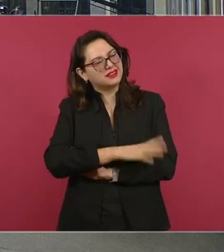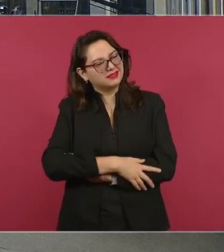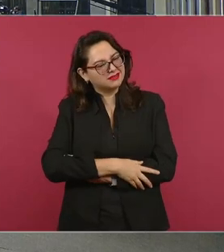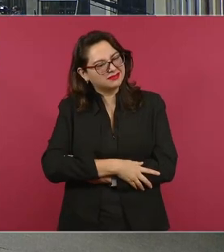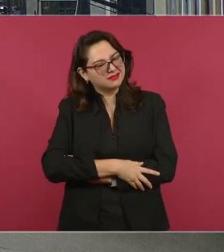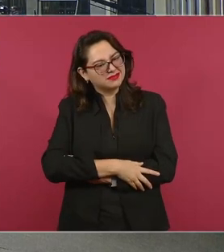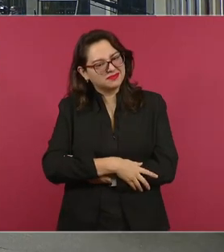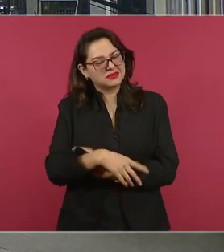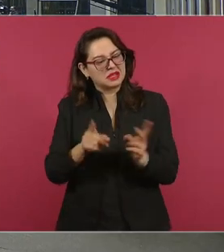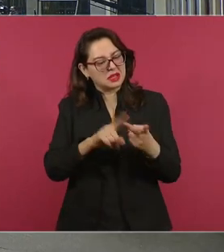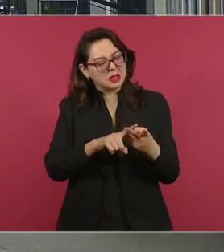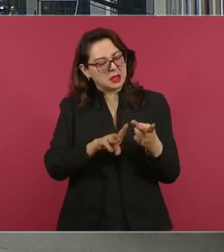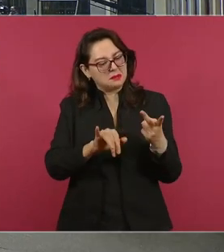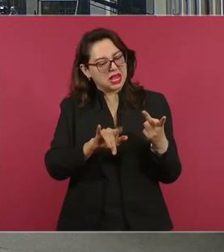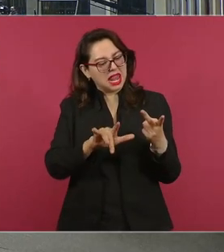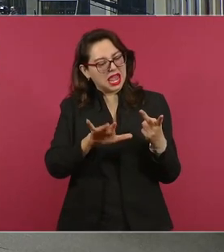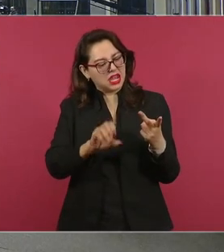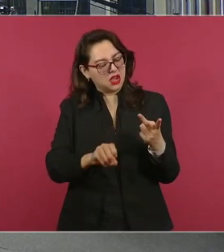El Milenio.